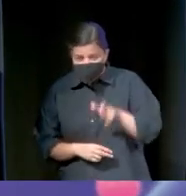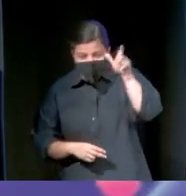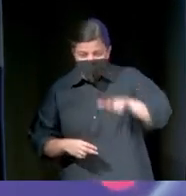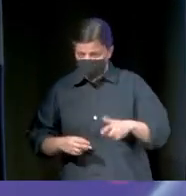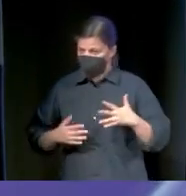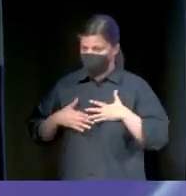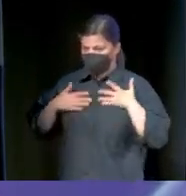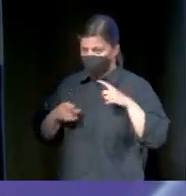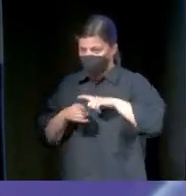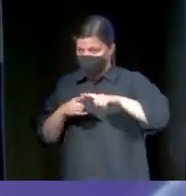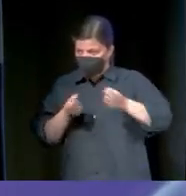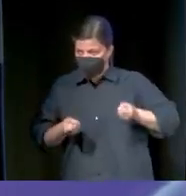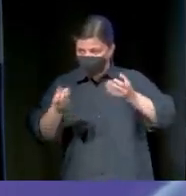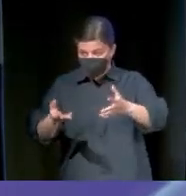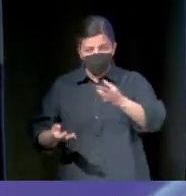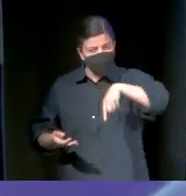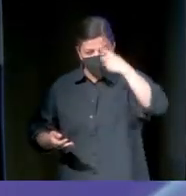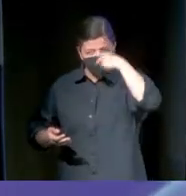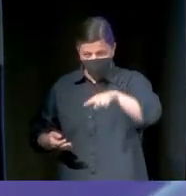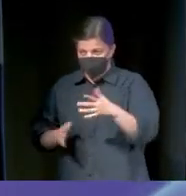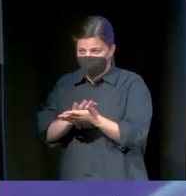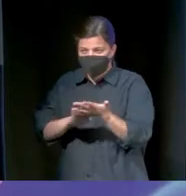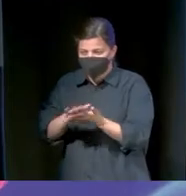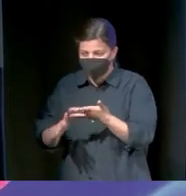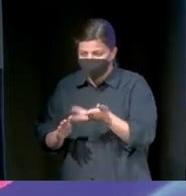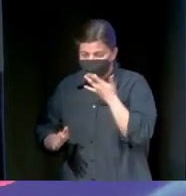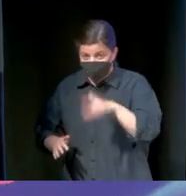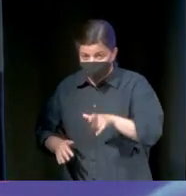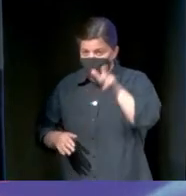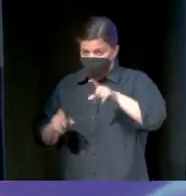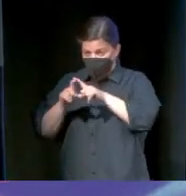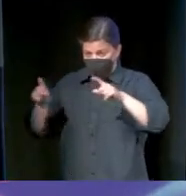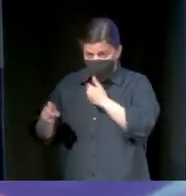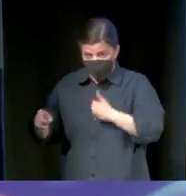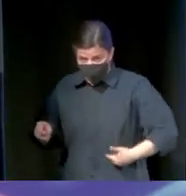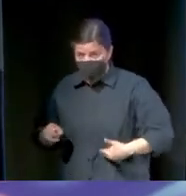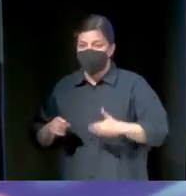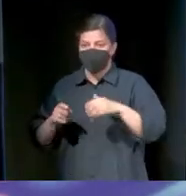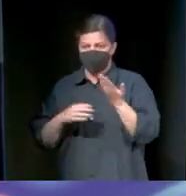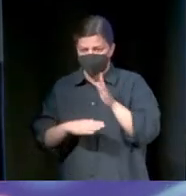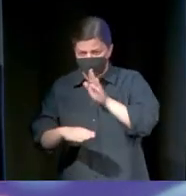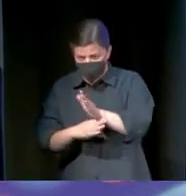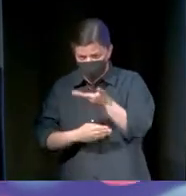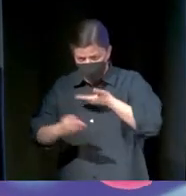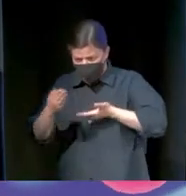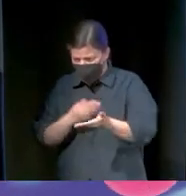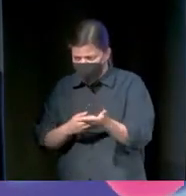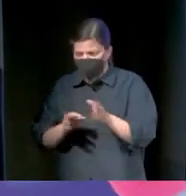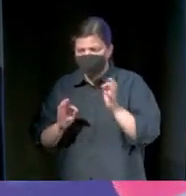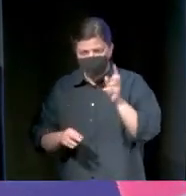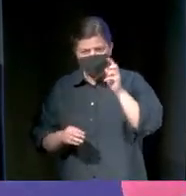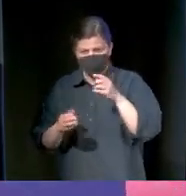personalidad creo que ya sabéis de quién estoy hablando ella es empresaria presentadora colaboradora en muchísimos medios de